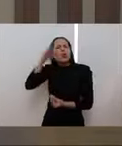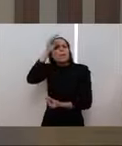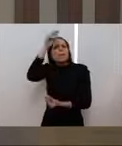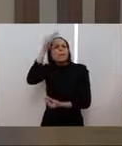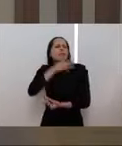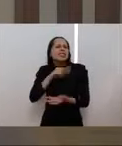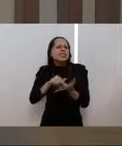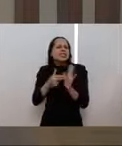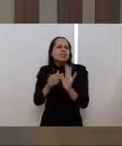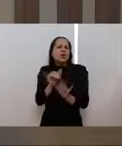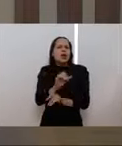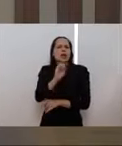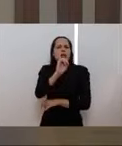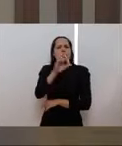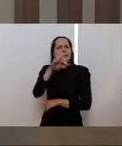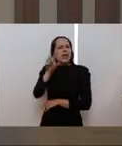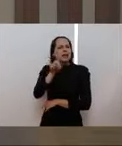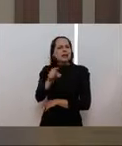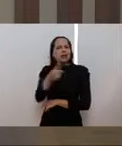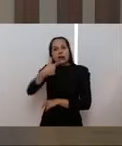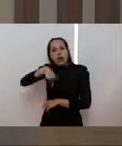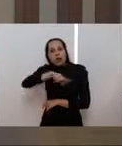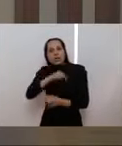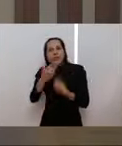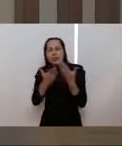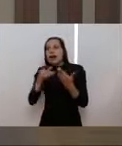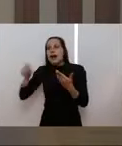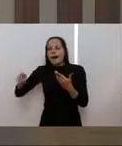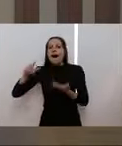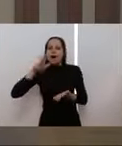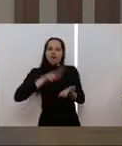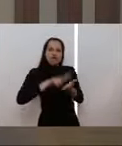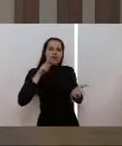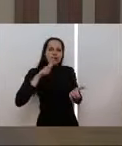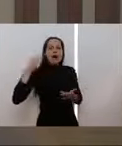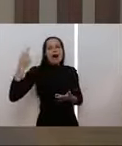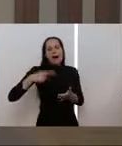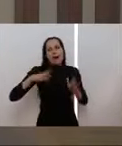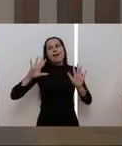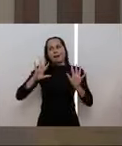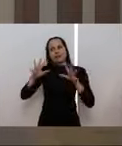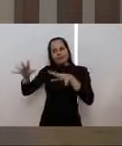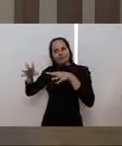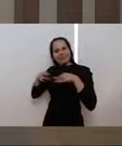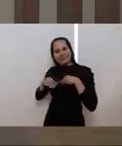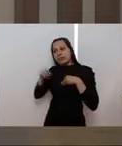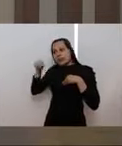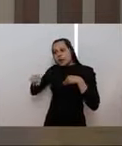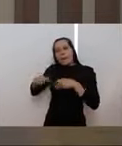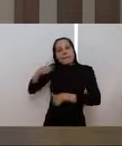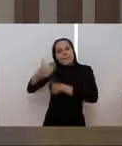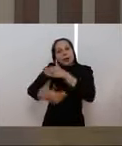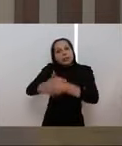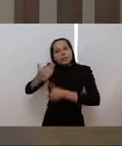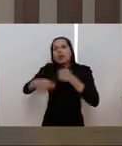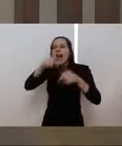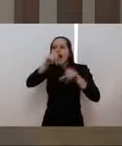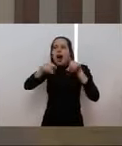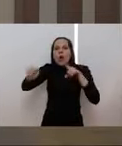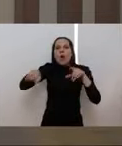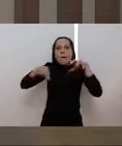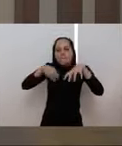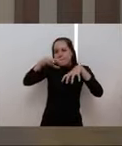nosotros sólo prestamos los servicios que ellos autorizan sin embargo este proceso que lo están haciendo en los establecimientos de salud